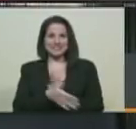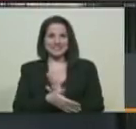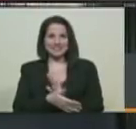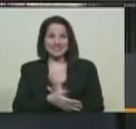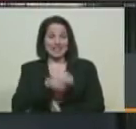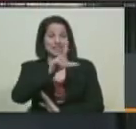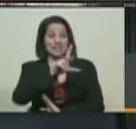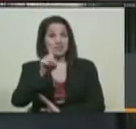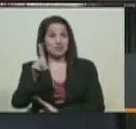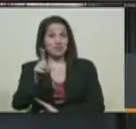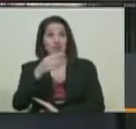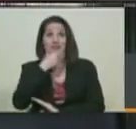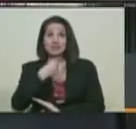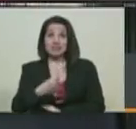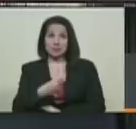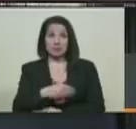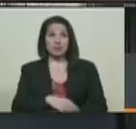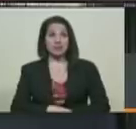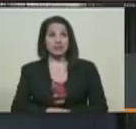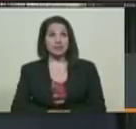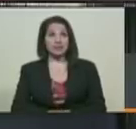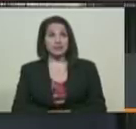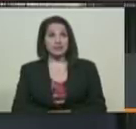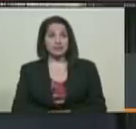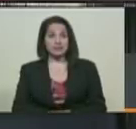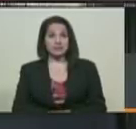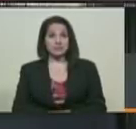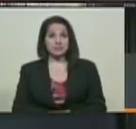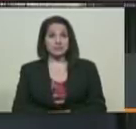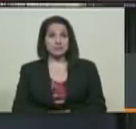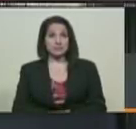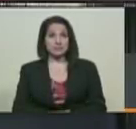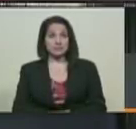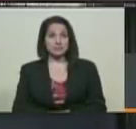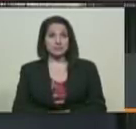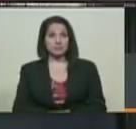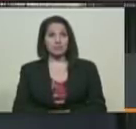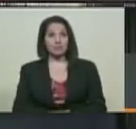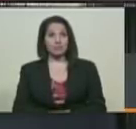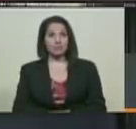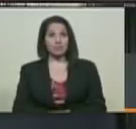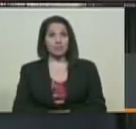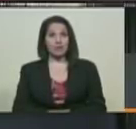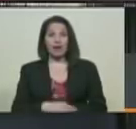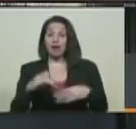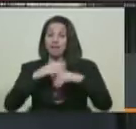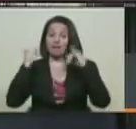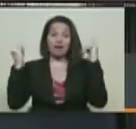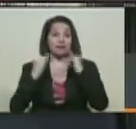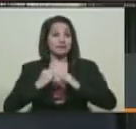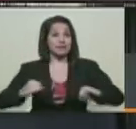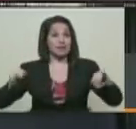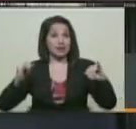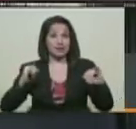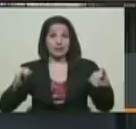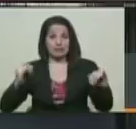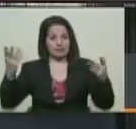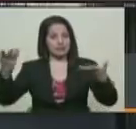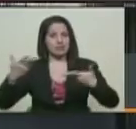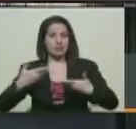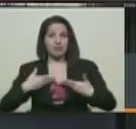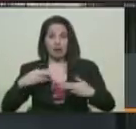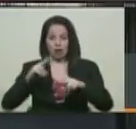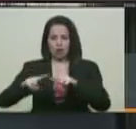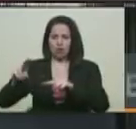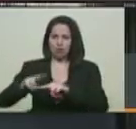31 de diciembre, ¿qué dije yo? 31 de diciembre. Y es una felicidad recibir a los